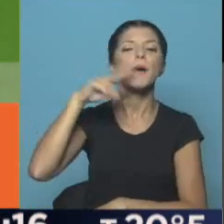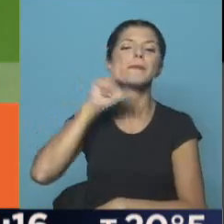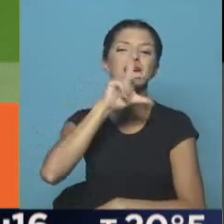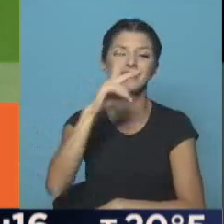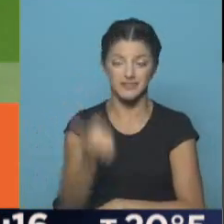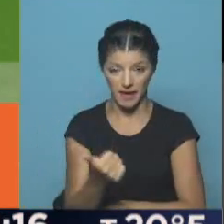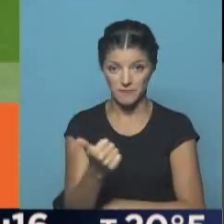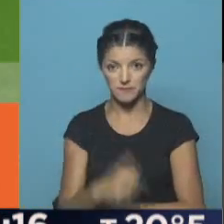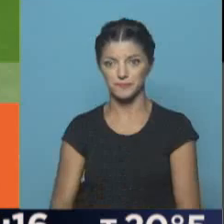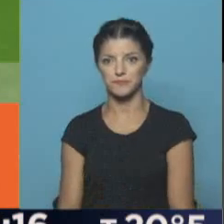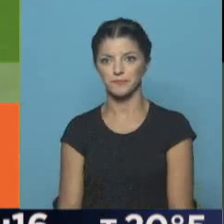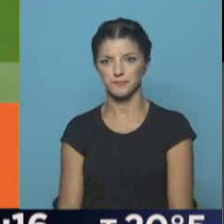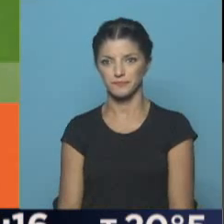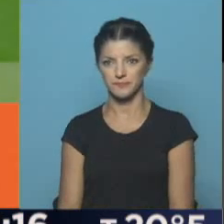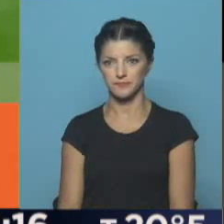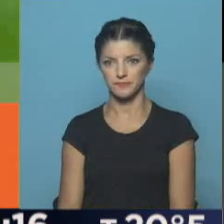cuarto de hora para